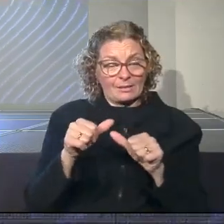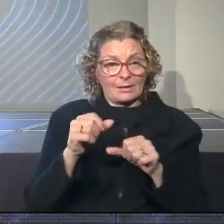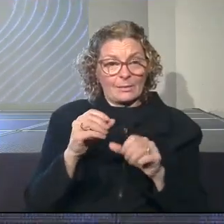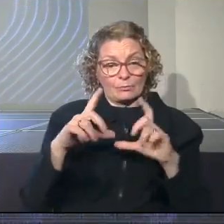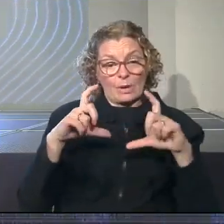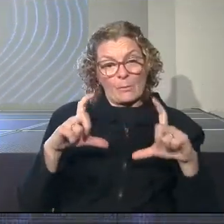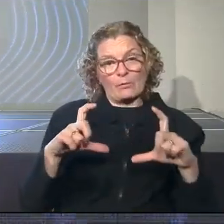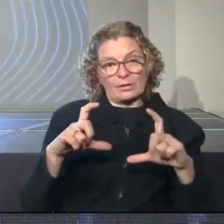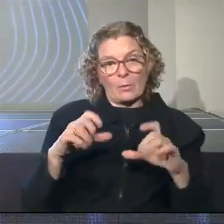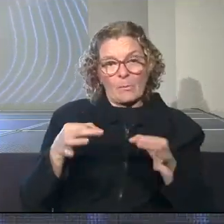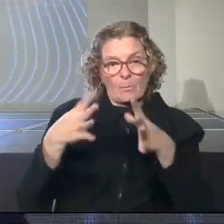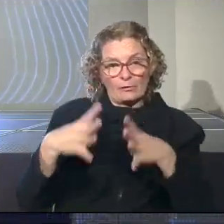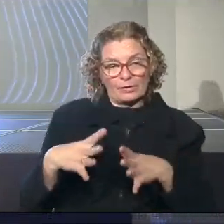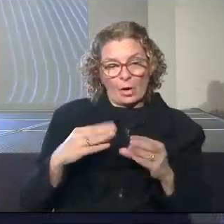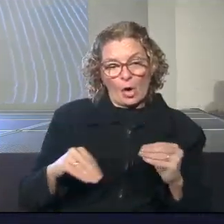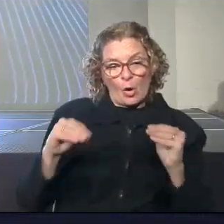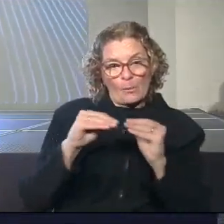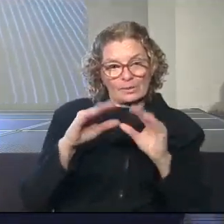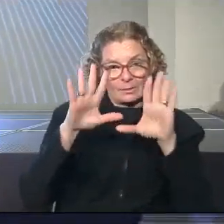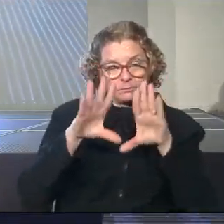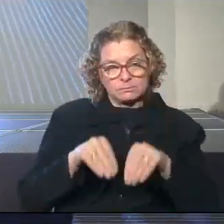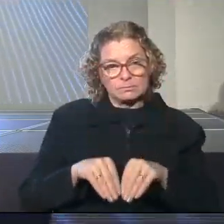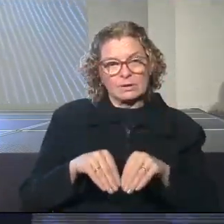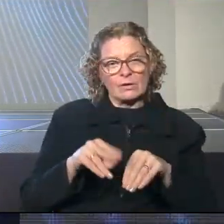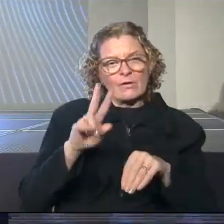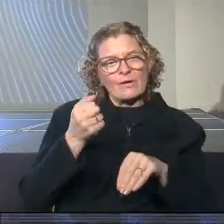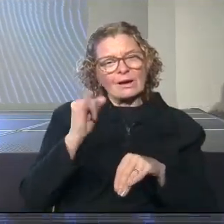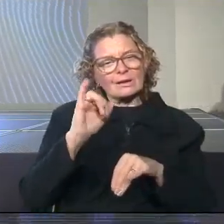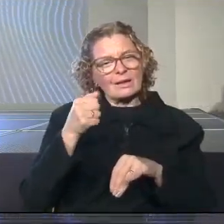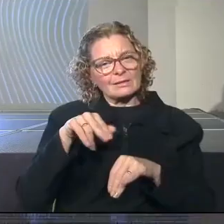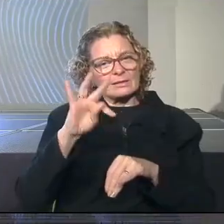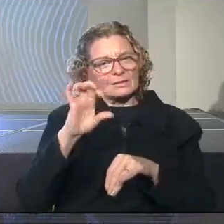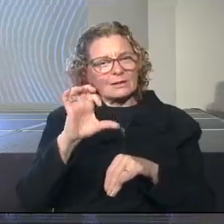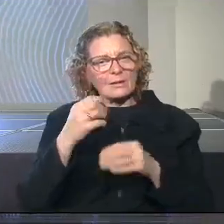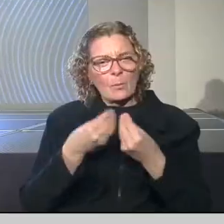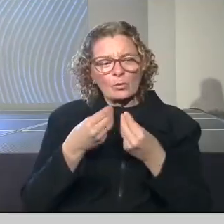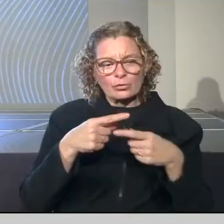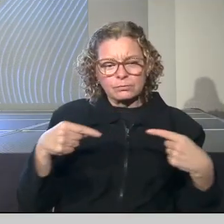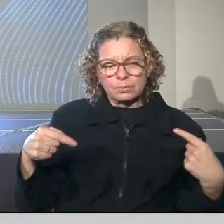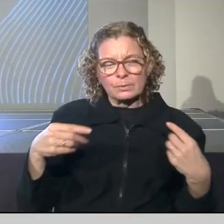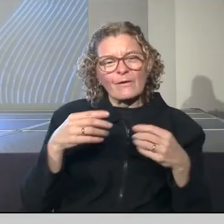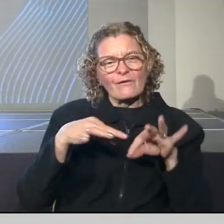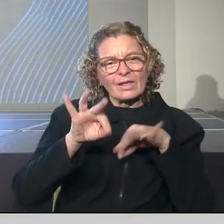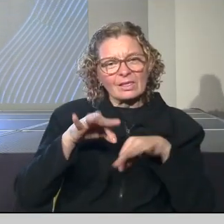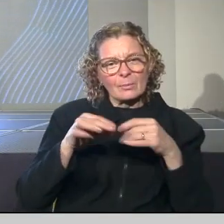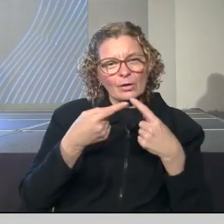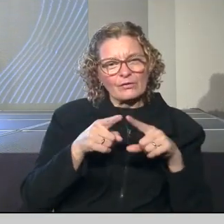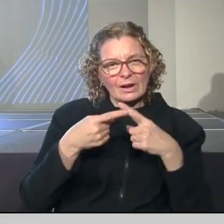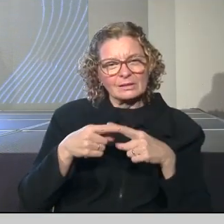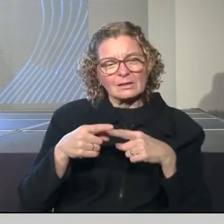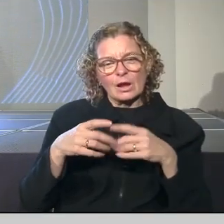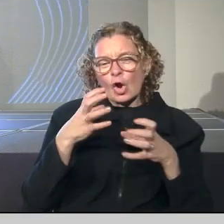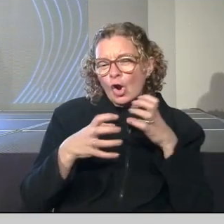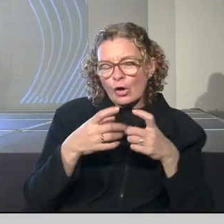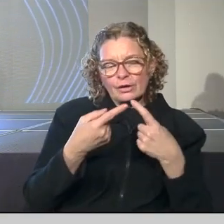publicación profesional y completa. Las variantes. Muchos de los productos que vendemos vienen en diferentes talles,